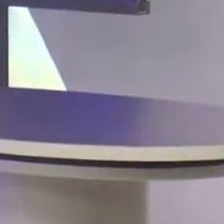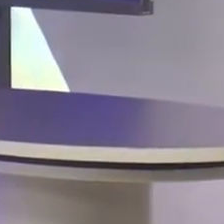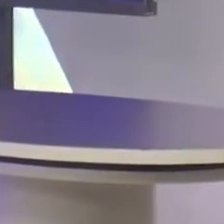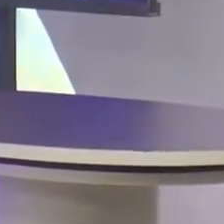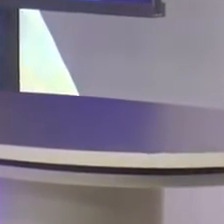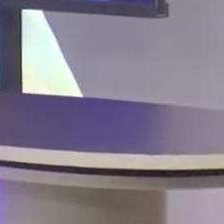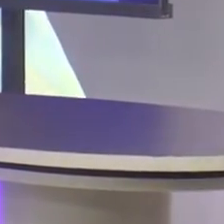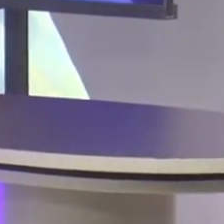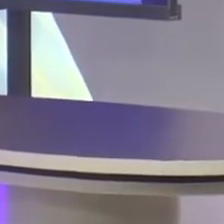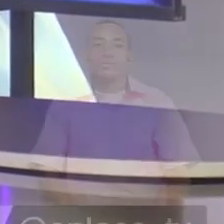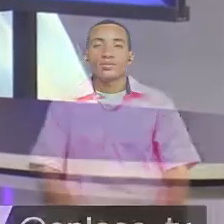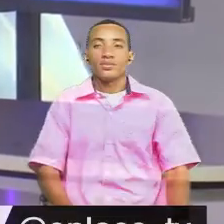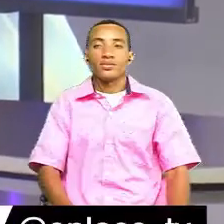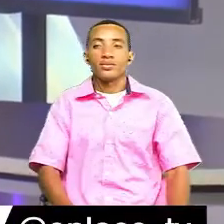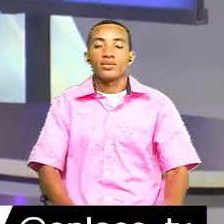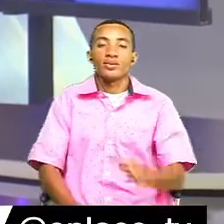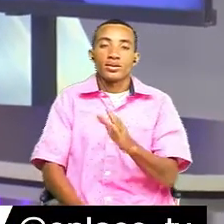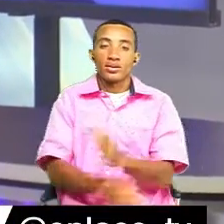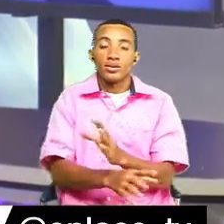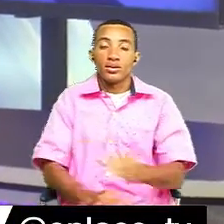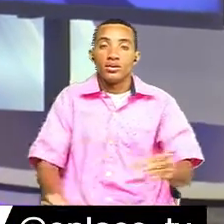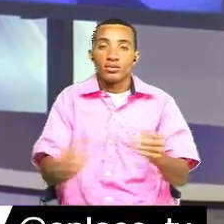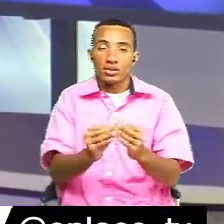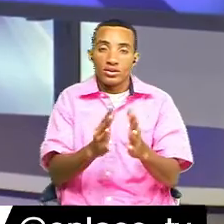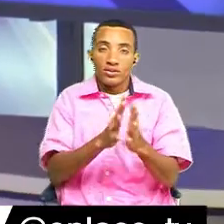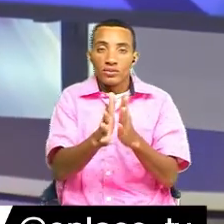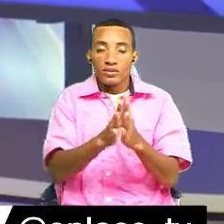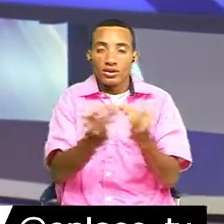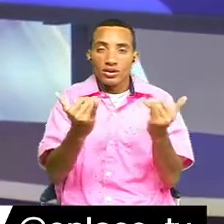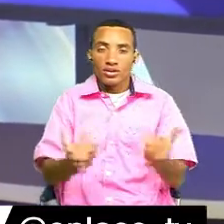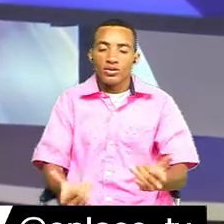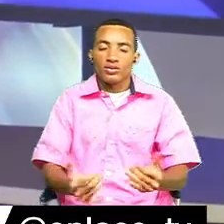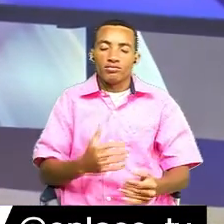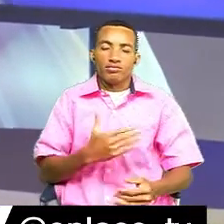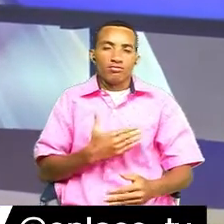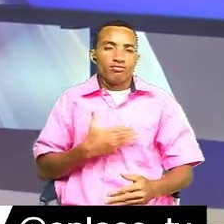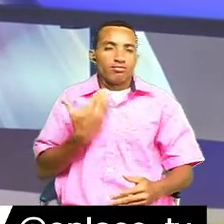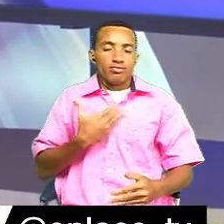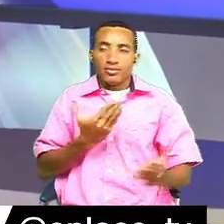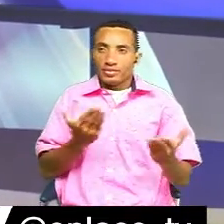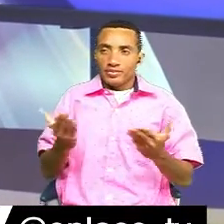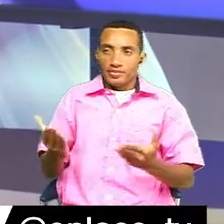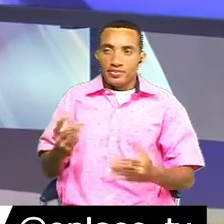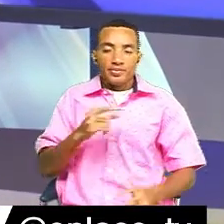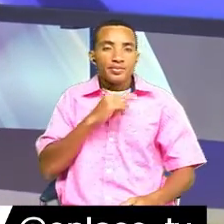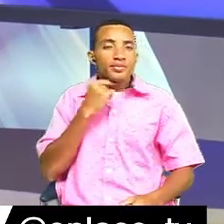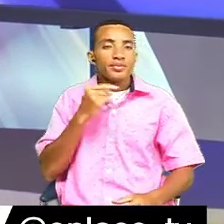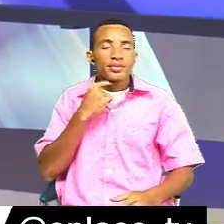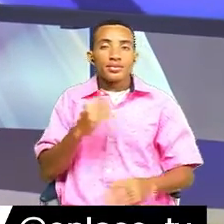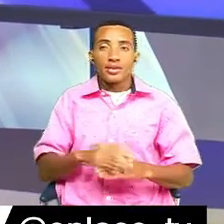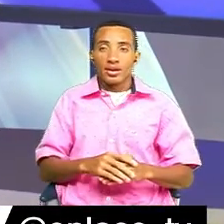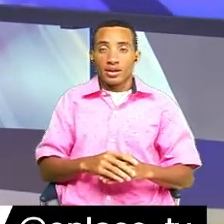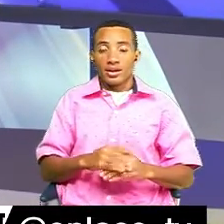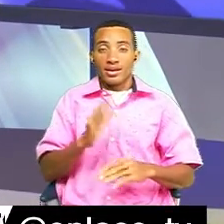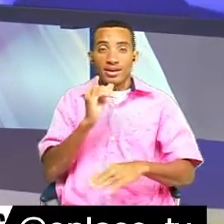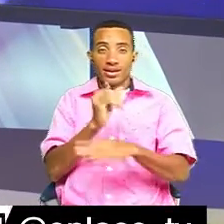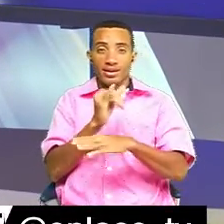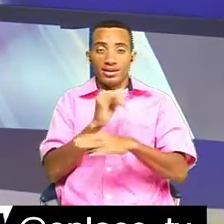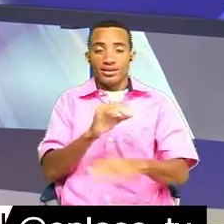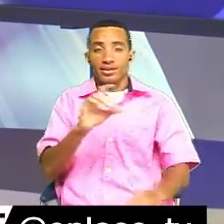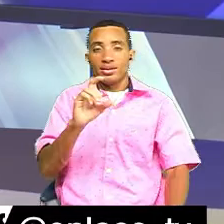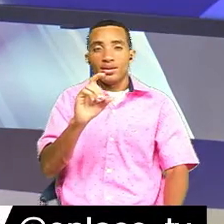Continuamos con más información en Enlace Noticias y a esta hora tengo el gusto de presentarles al padre Jairo Portala, párroco de la iglesia María Auxiliadora del